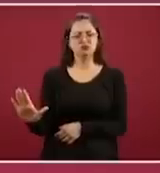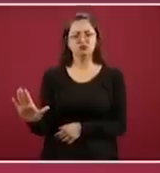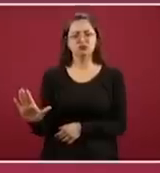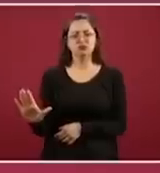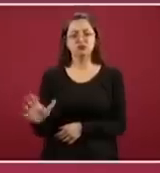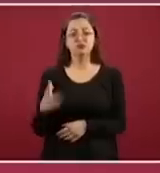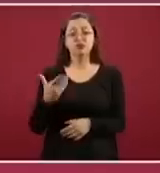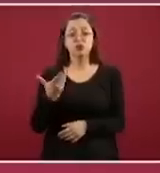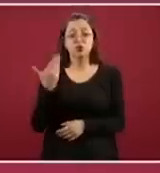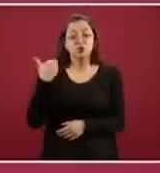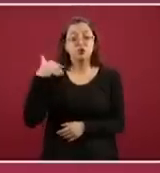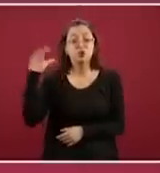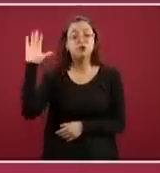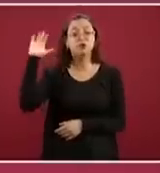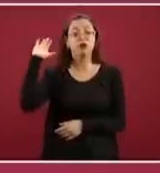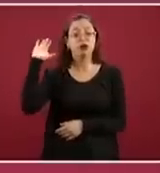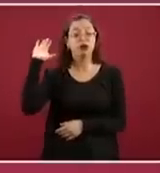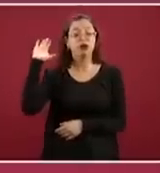Entonces, en aquel entonces,